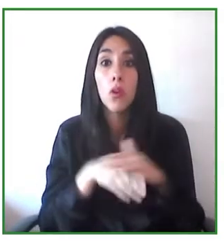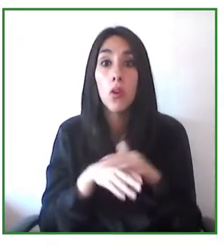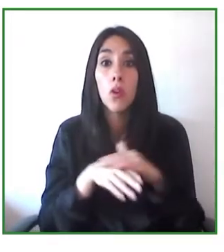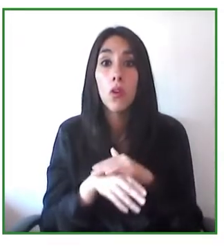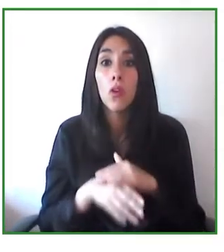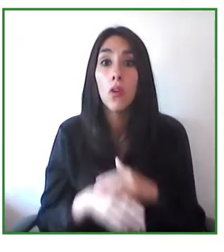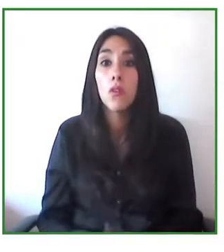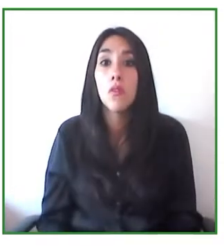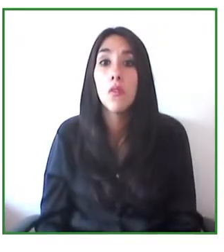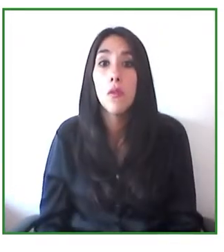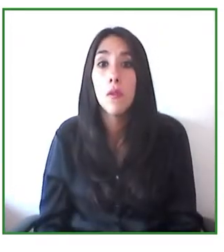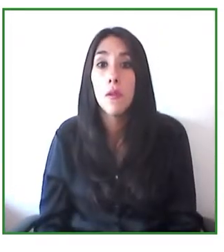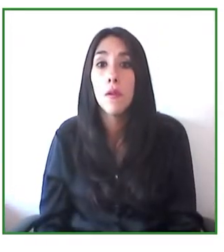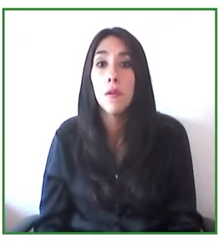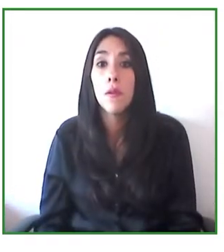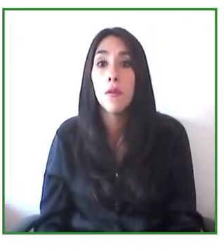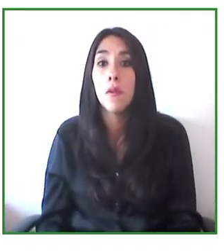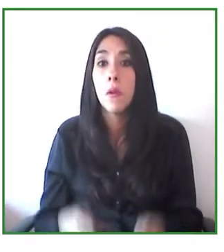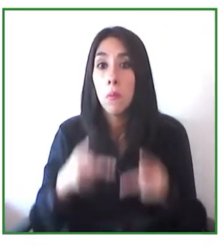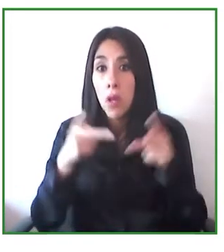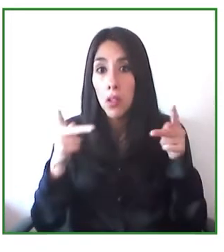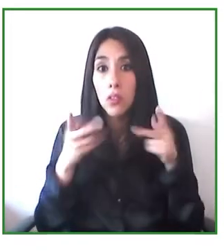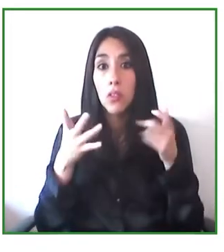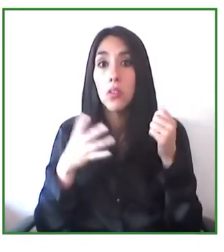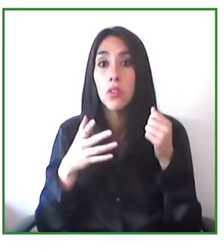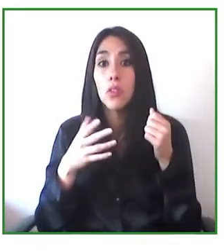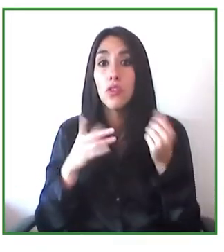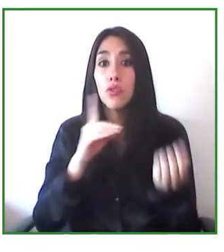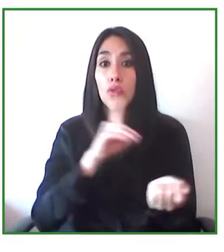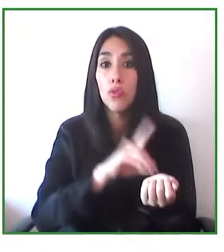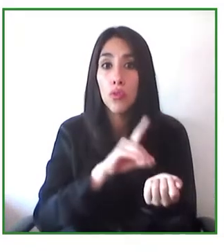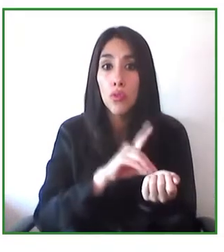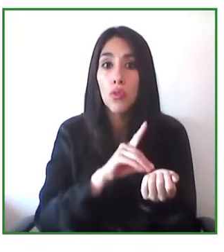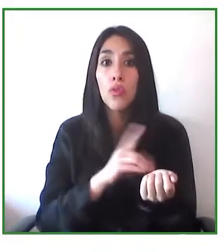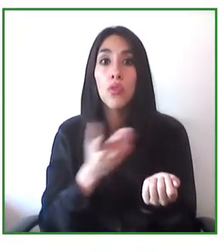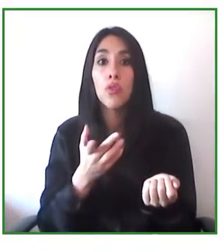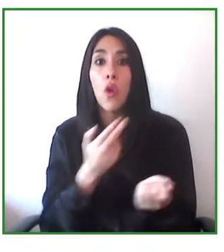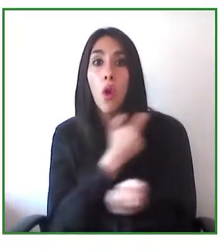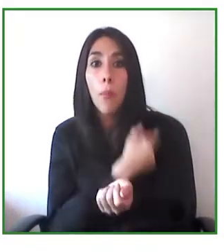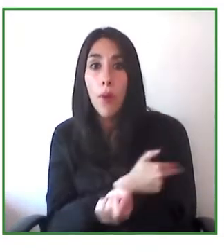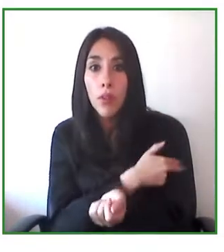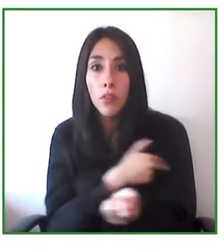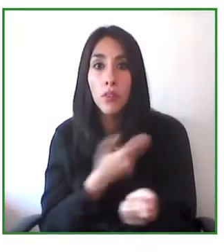menciono, en ese periodo de 2009 a 2022, hablamos de